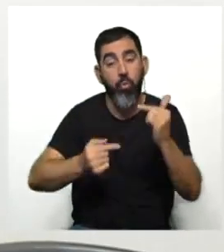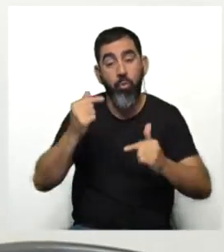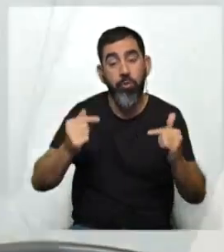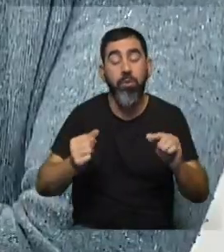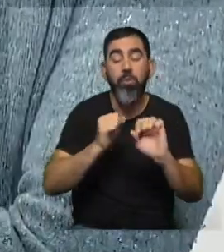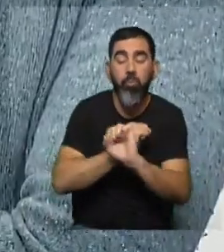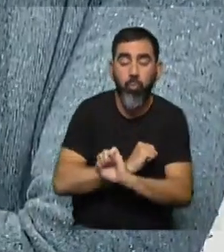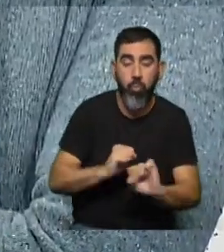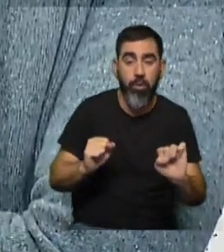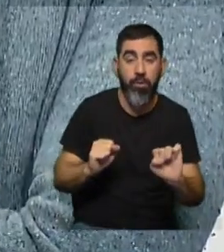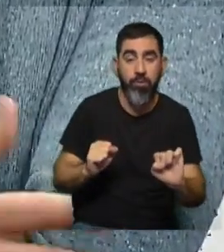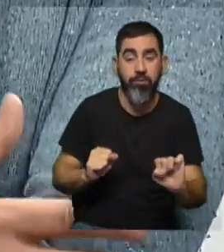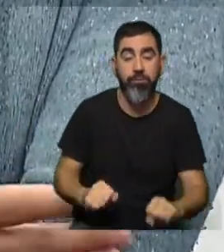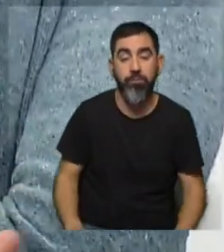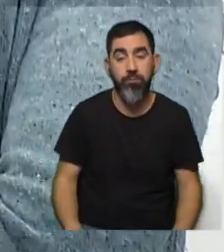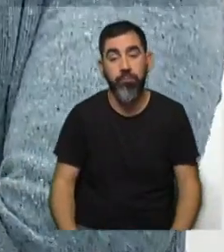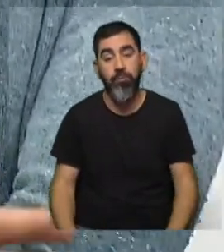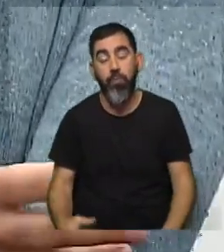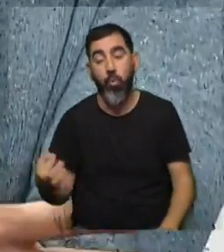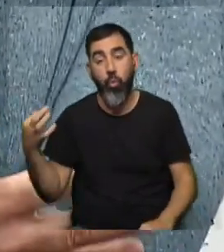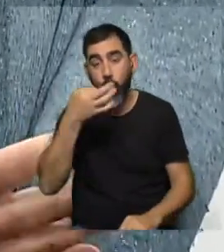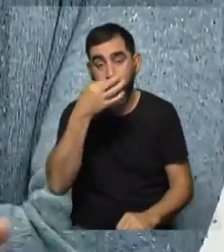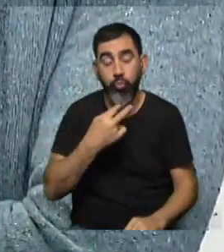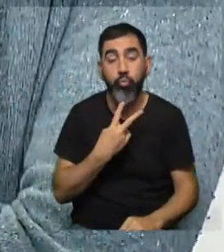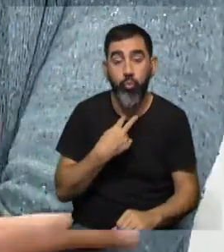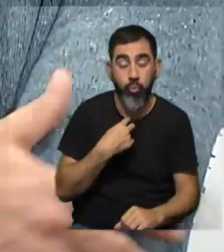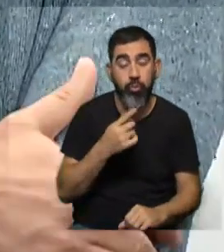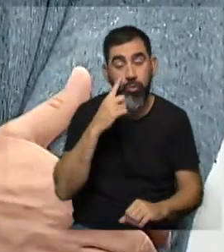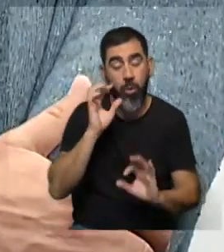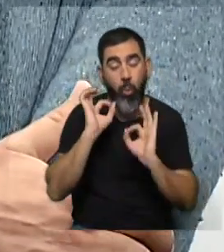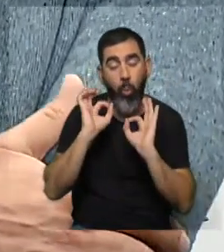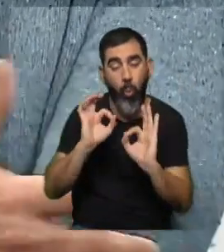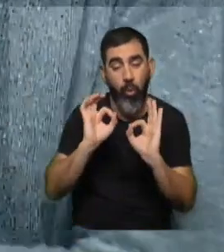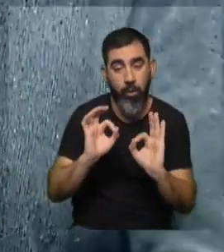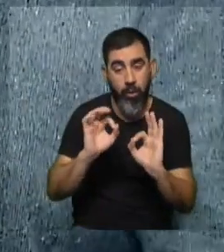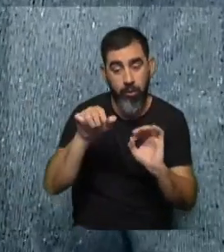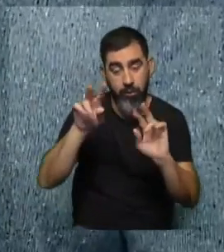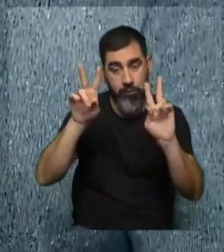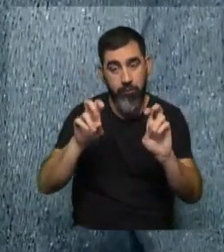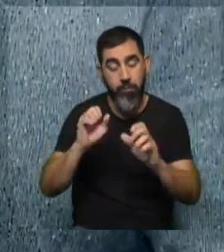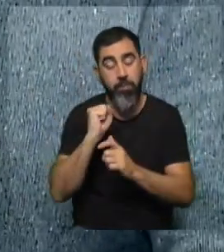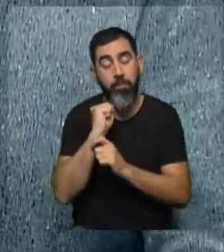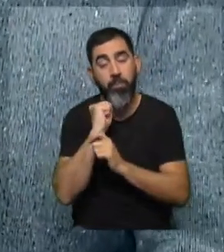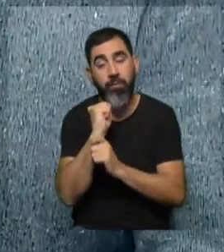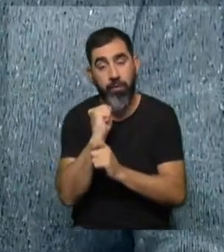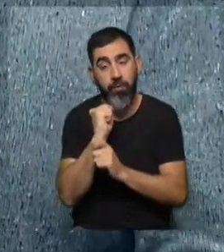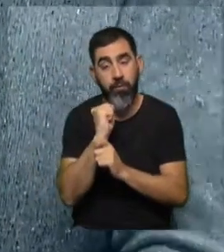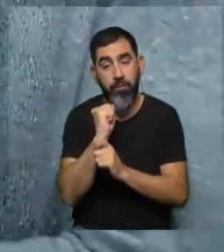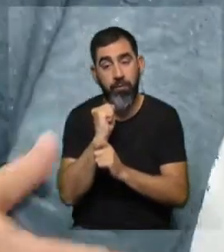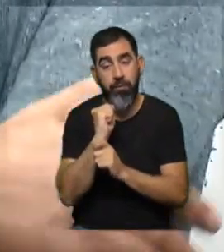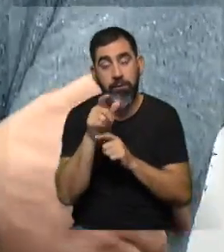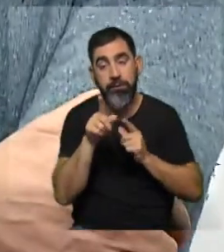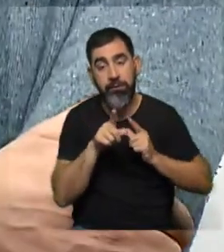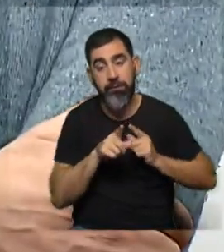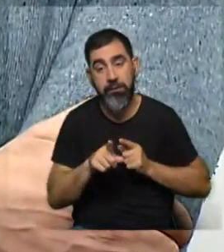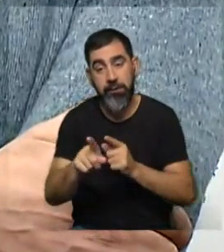que también puedan ser motivantes para un consumo entonces hay que ser muy cautos cuando nosotros manejamos esto y preferimos hacerles un